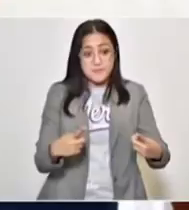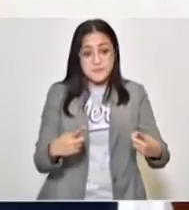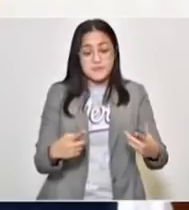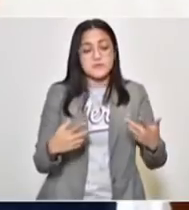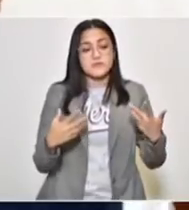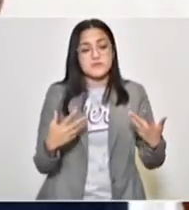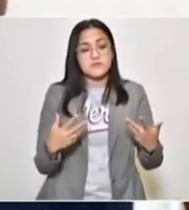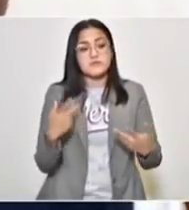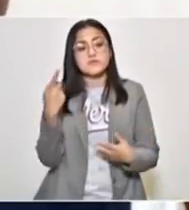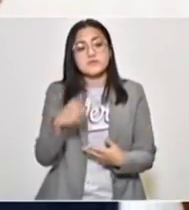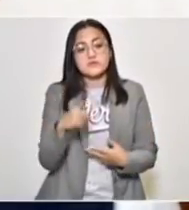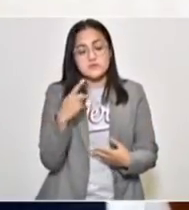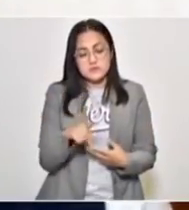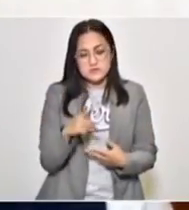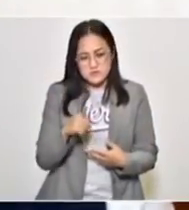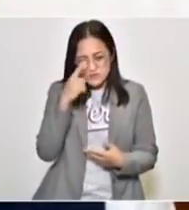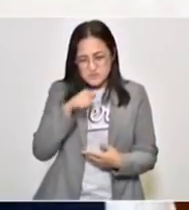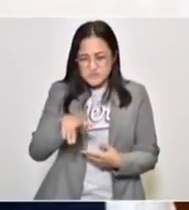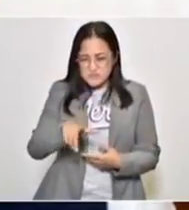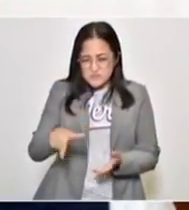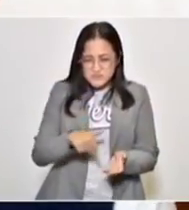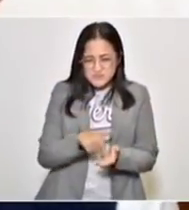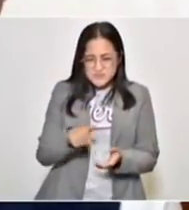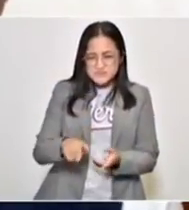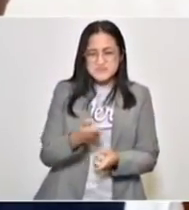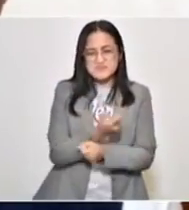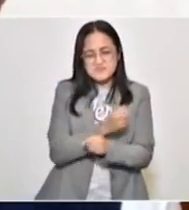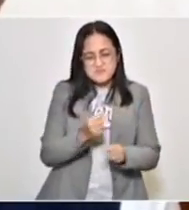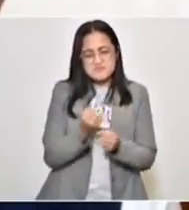a la zona afectada a las personas que lo requieran.